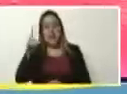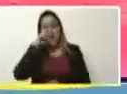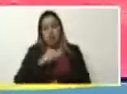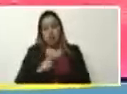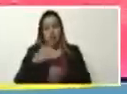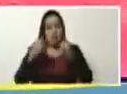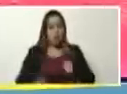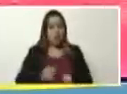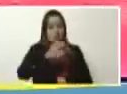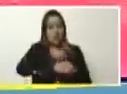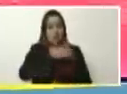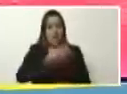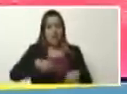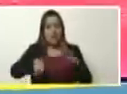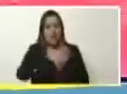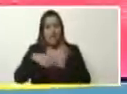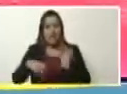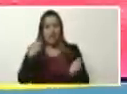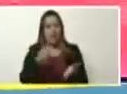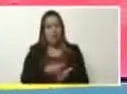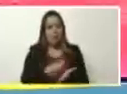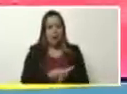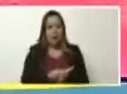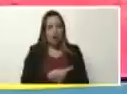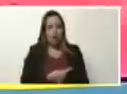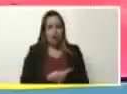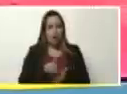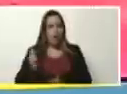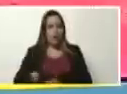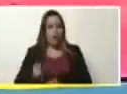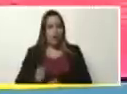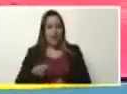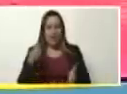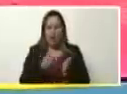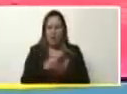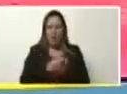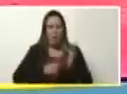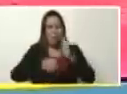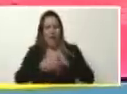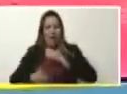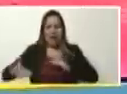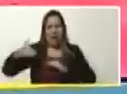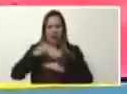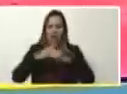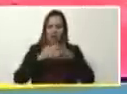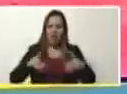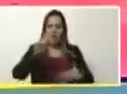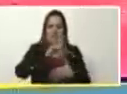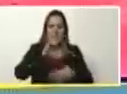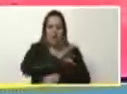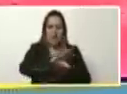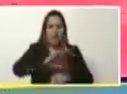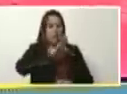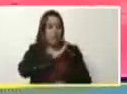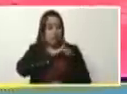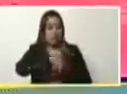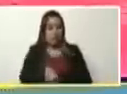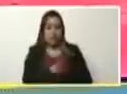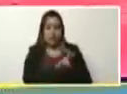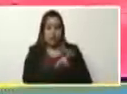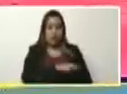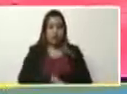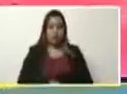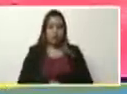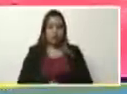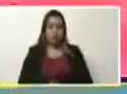social, derecho a la pensión y el salario más alto de toda América Latina y el Caribe, lo tuvimos en Venezuela en